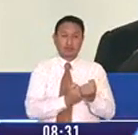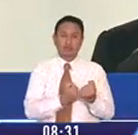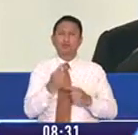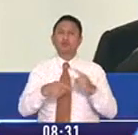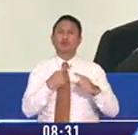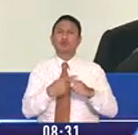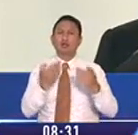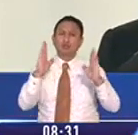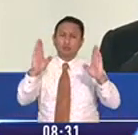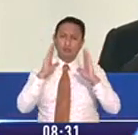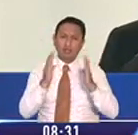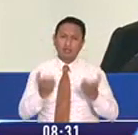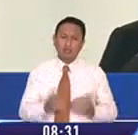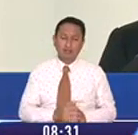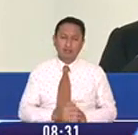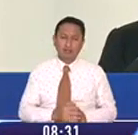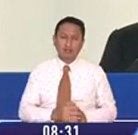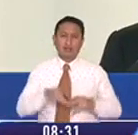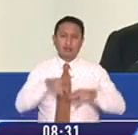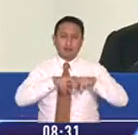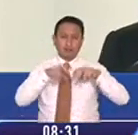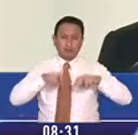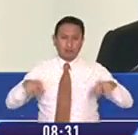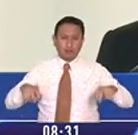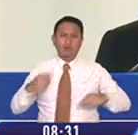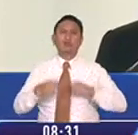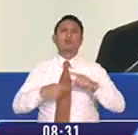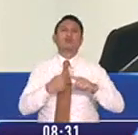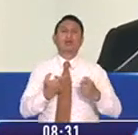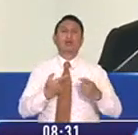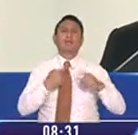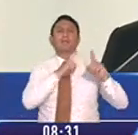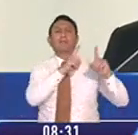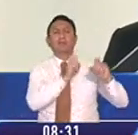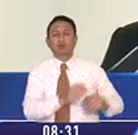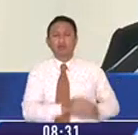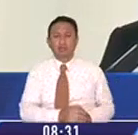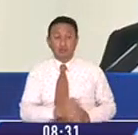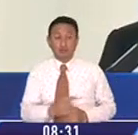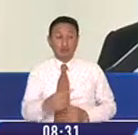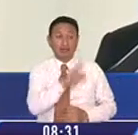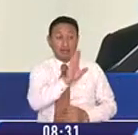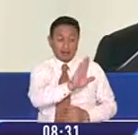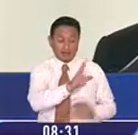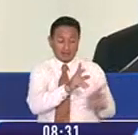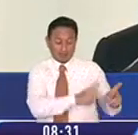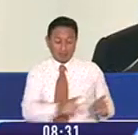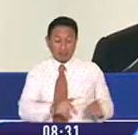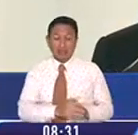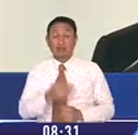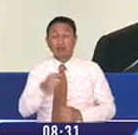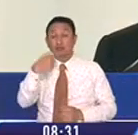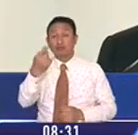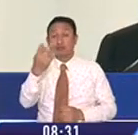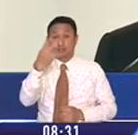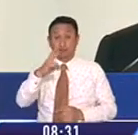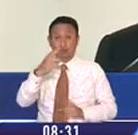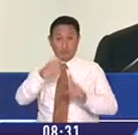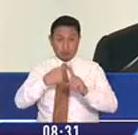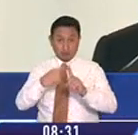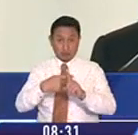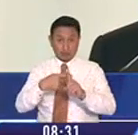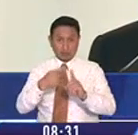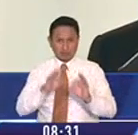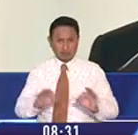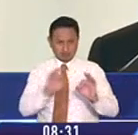van a escucharnos? ¿Cuándo van a sentarse con nosotros? ¿Cuándo van a decir, estos son los planes para estos 17 meses? Es importante